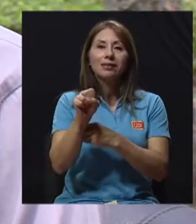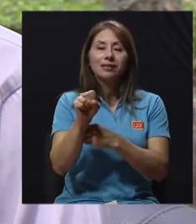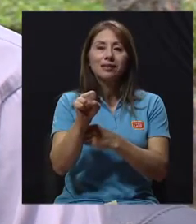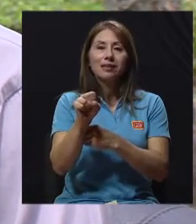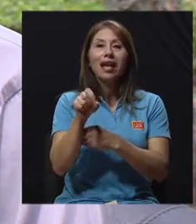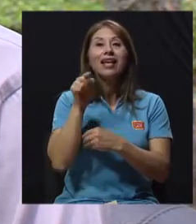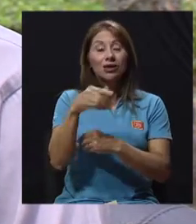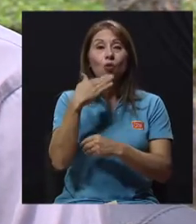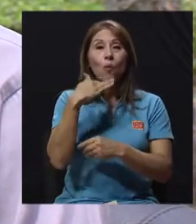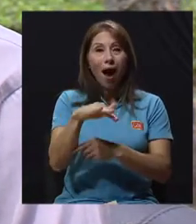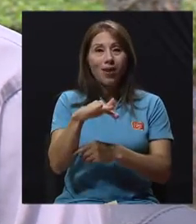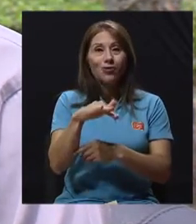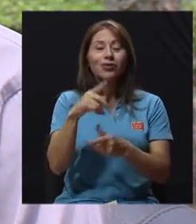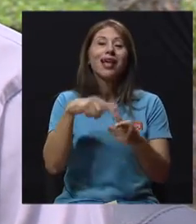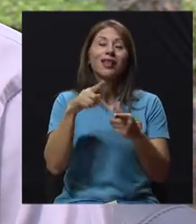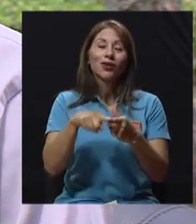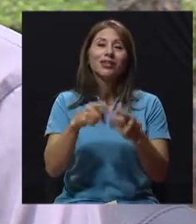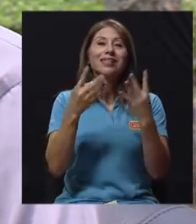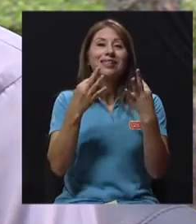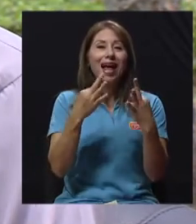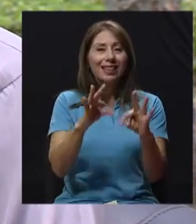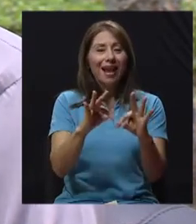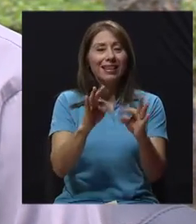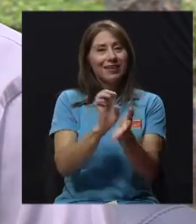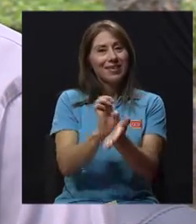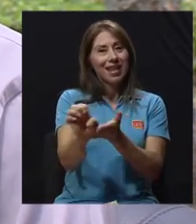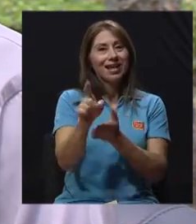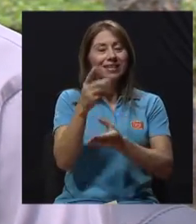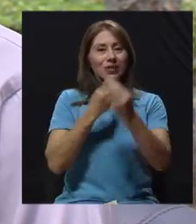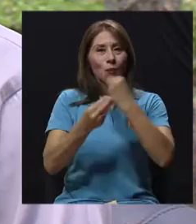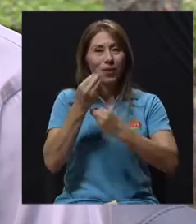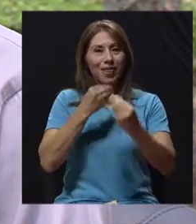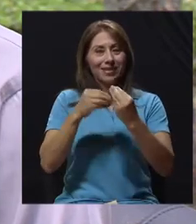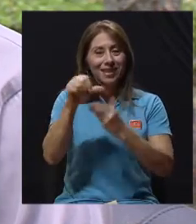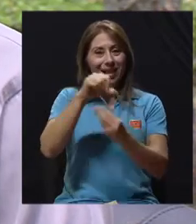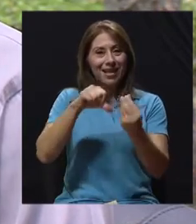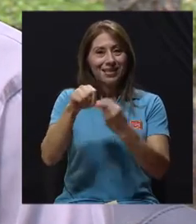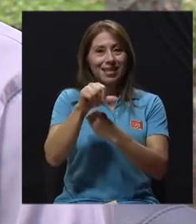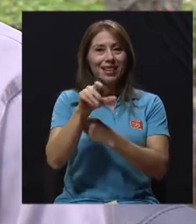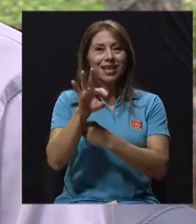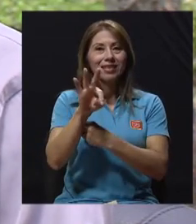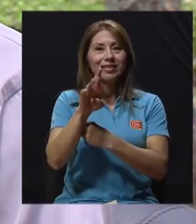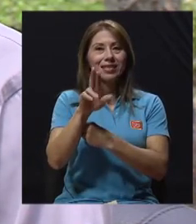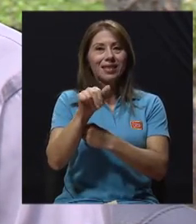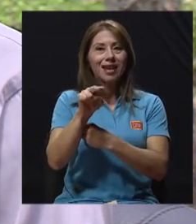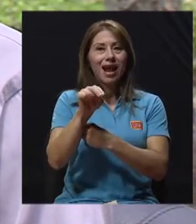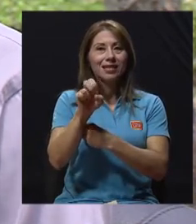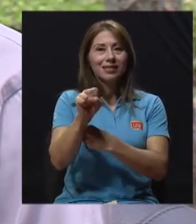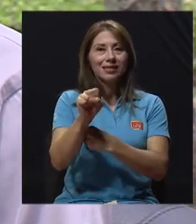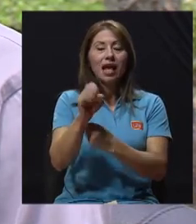pues malos. Entonces, tratar de evitar comidas que tengan esos aceites trans. Y la manera de evitarlo es comiendo